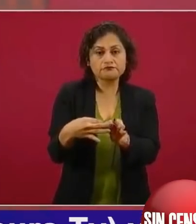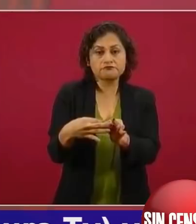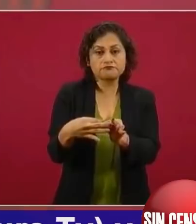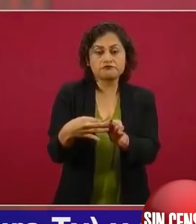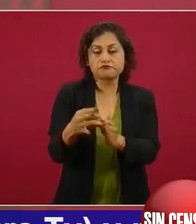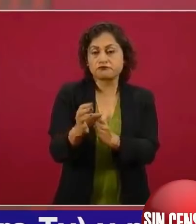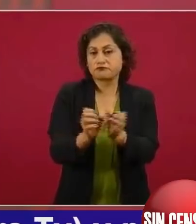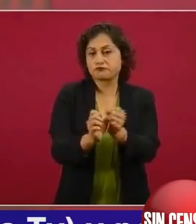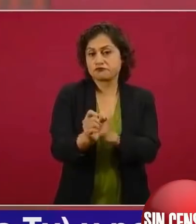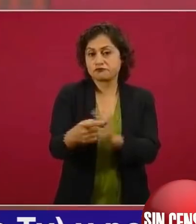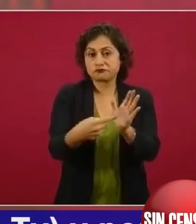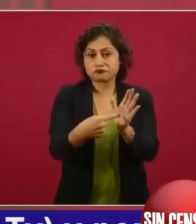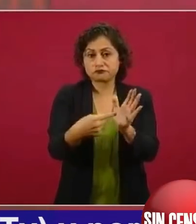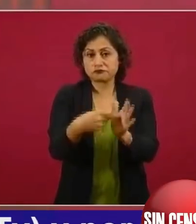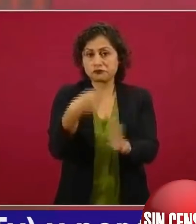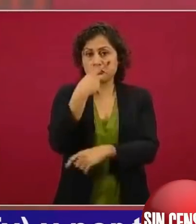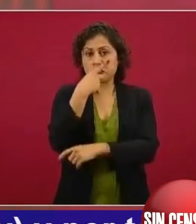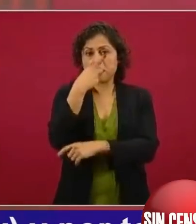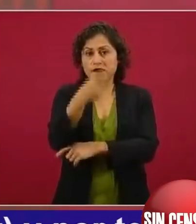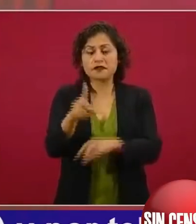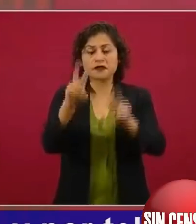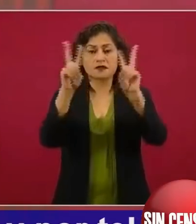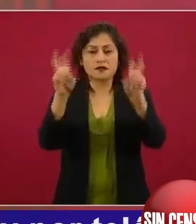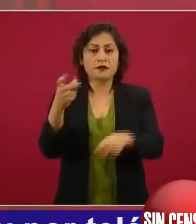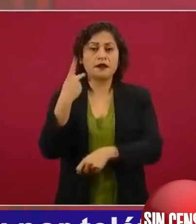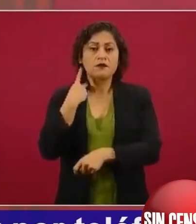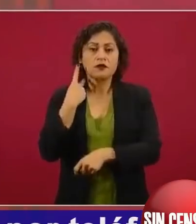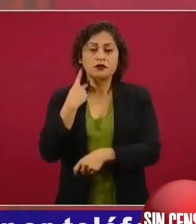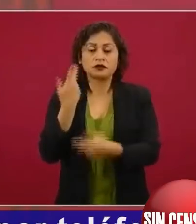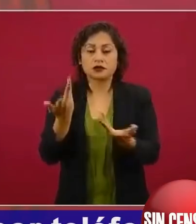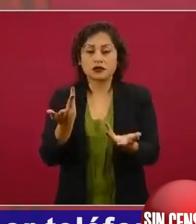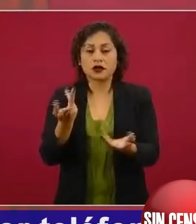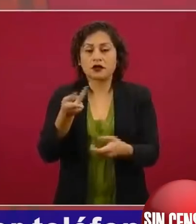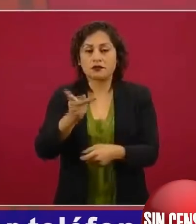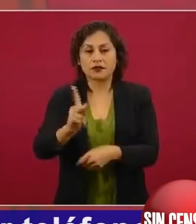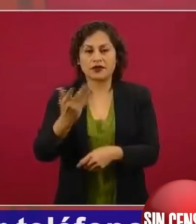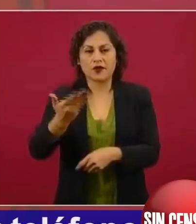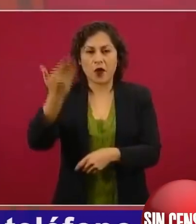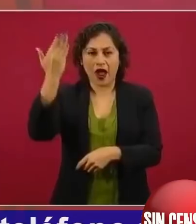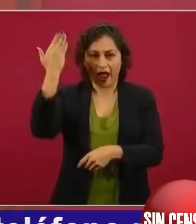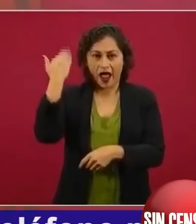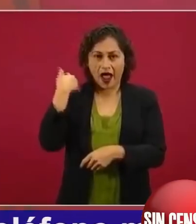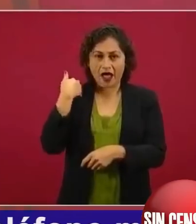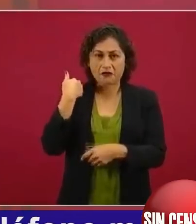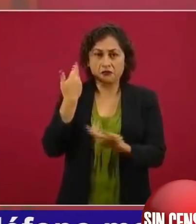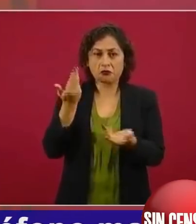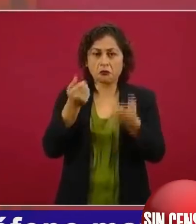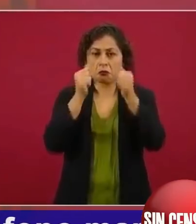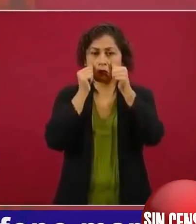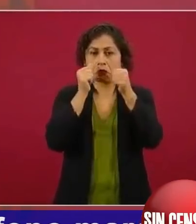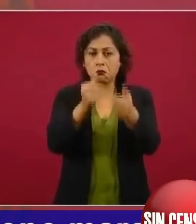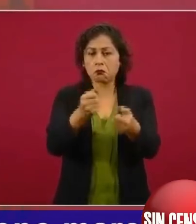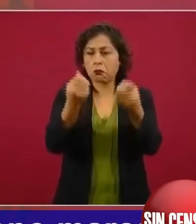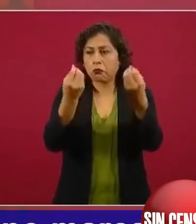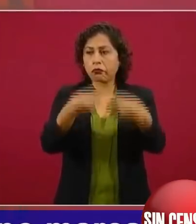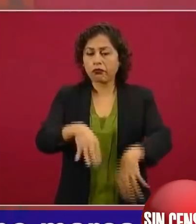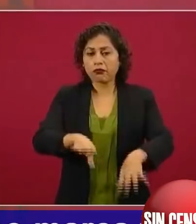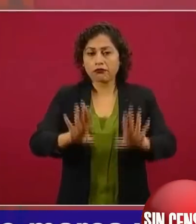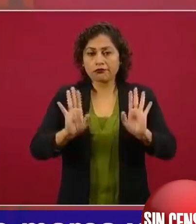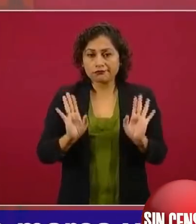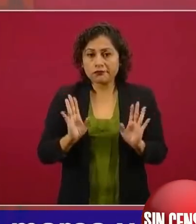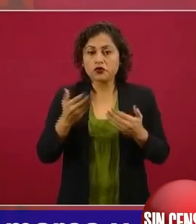principios que se abandonó durante mucho tiempo en